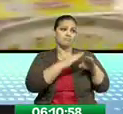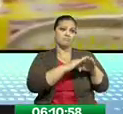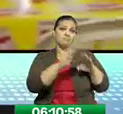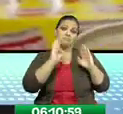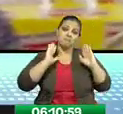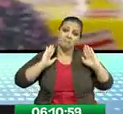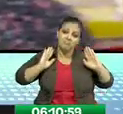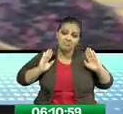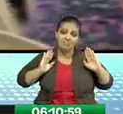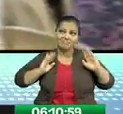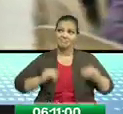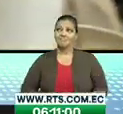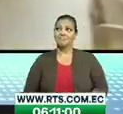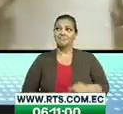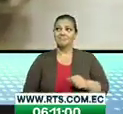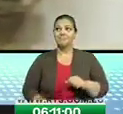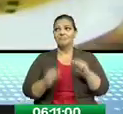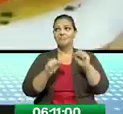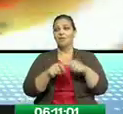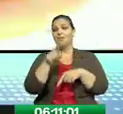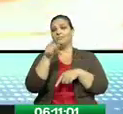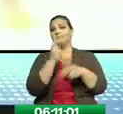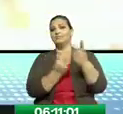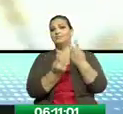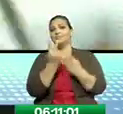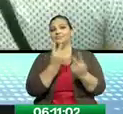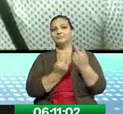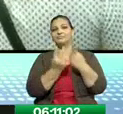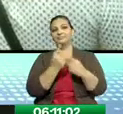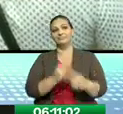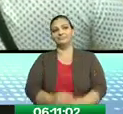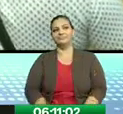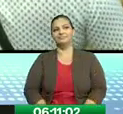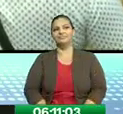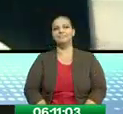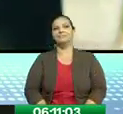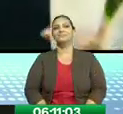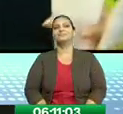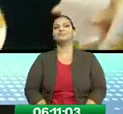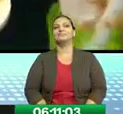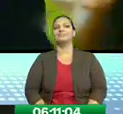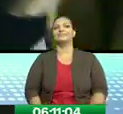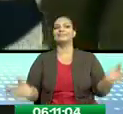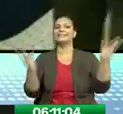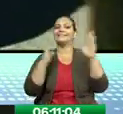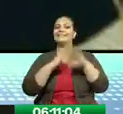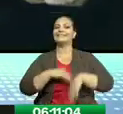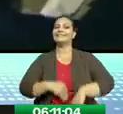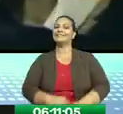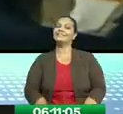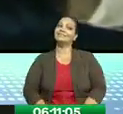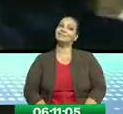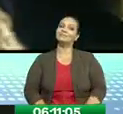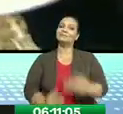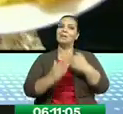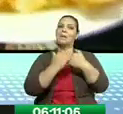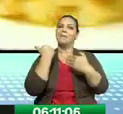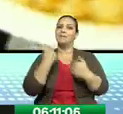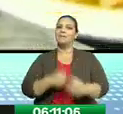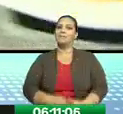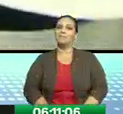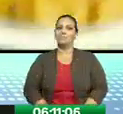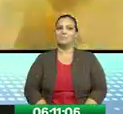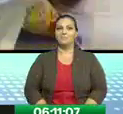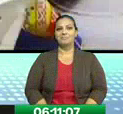a pegarle un recorrido pues pero como no busca pues a ver sin gas y gas y pues sí muchacho ven aquí